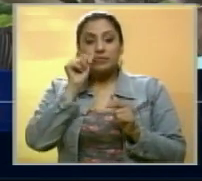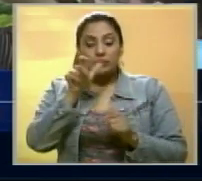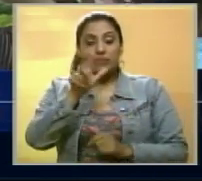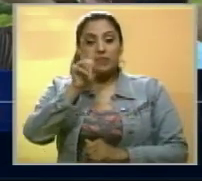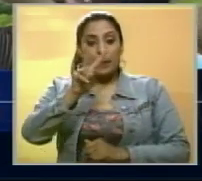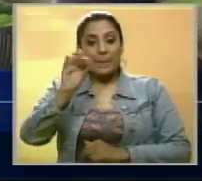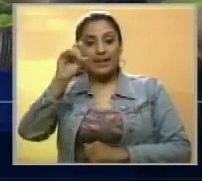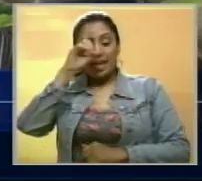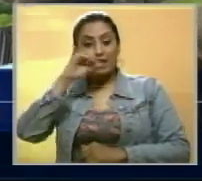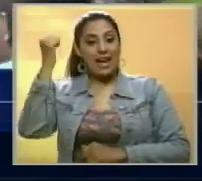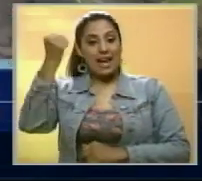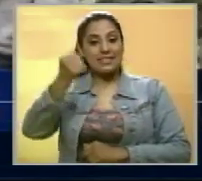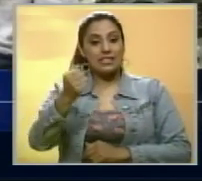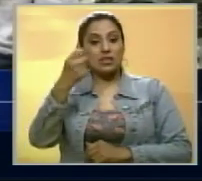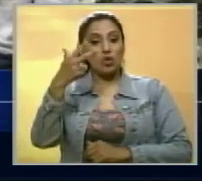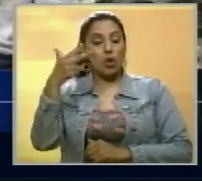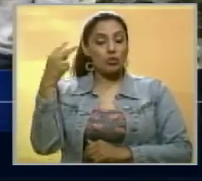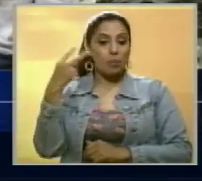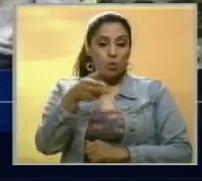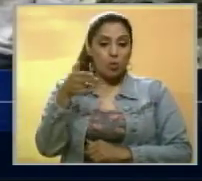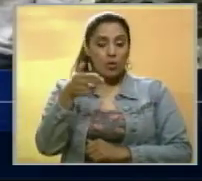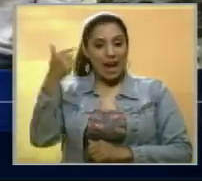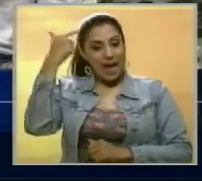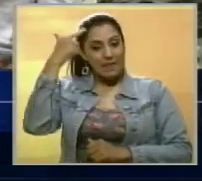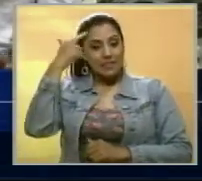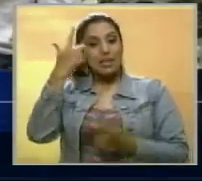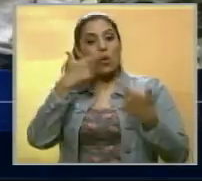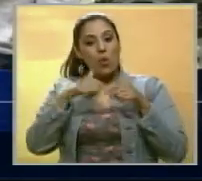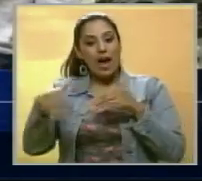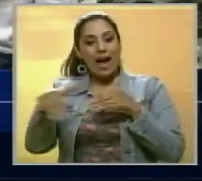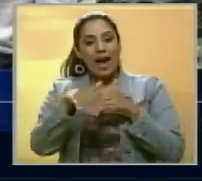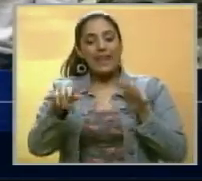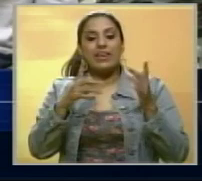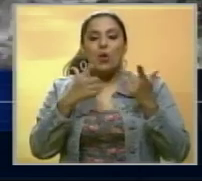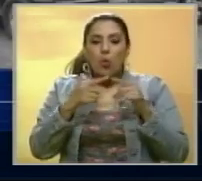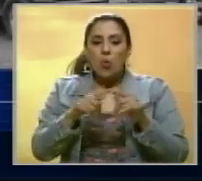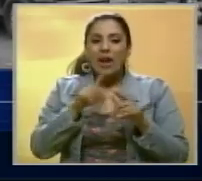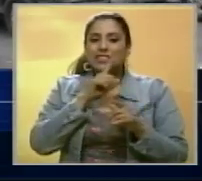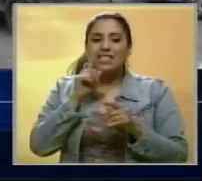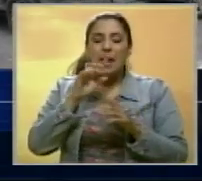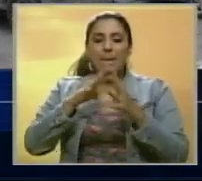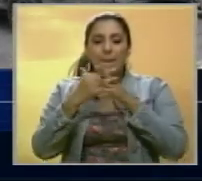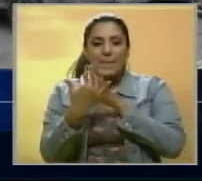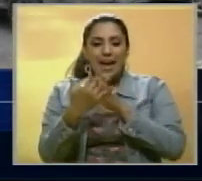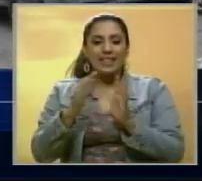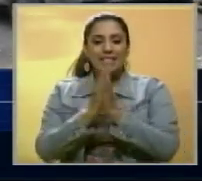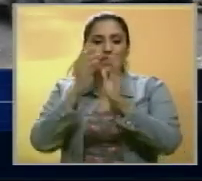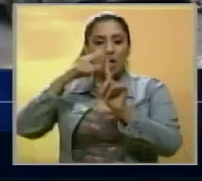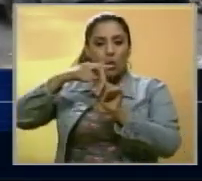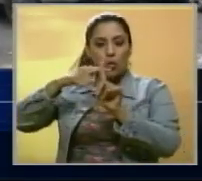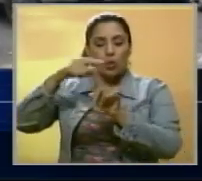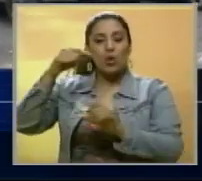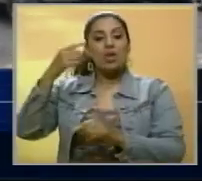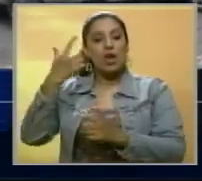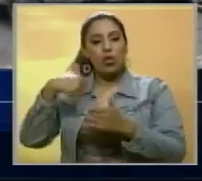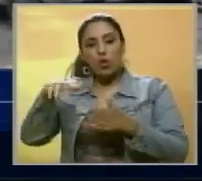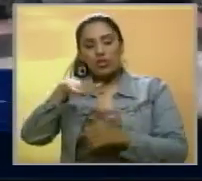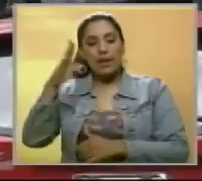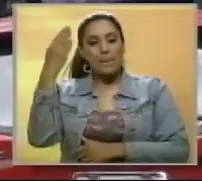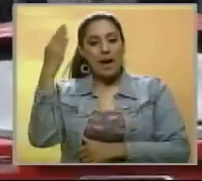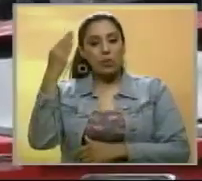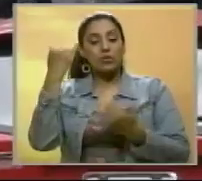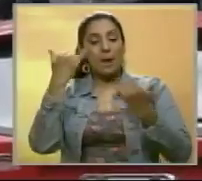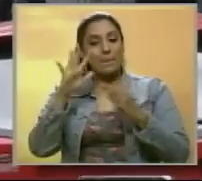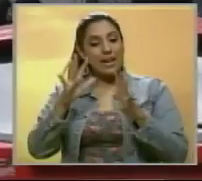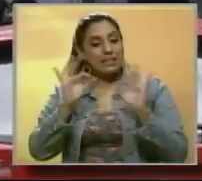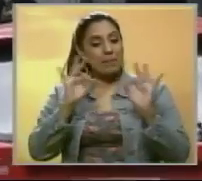de 20 años, fue asesinado de 2 tiros en la cabeza en el callejón sector El Pocito del barrio Santa Cruz, este de Baruta. Se presume que